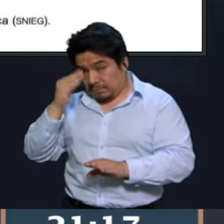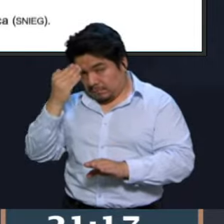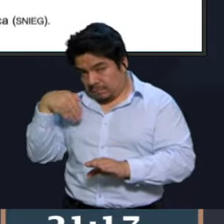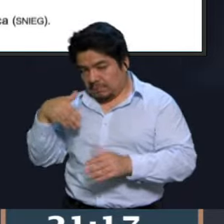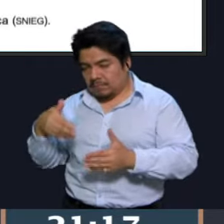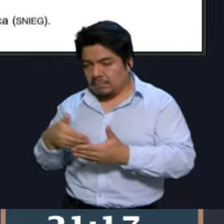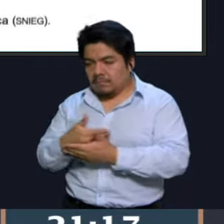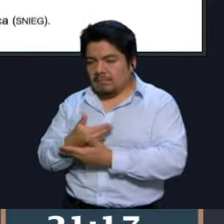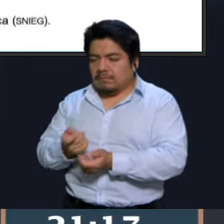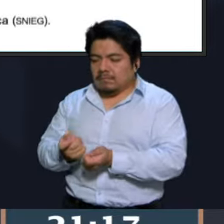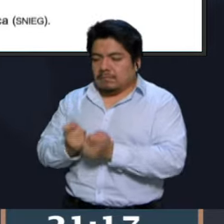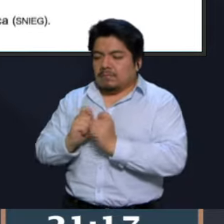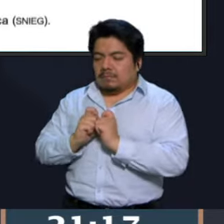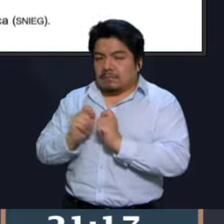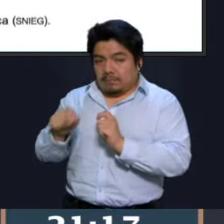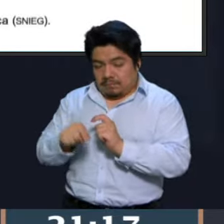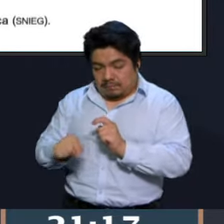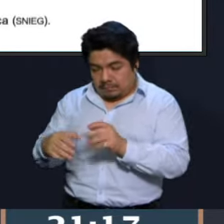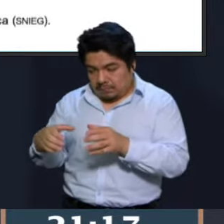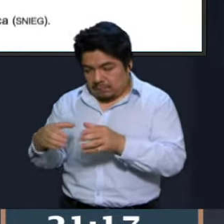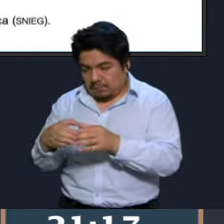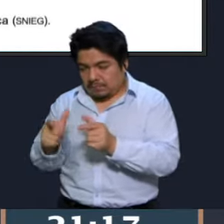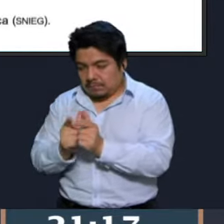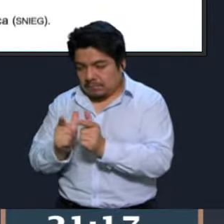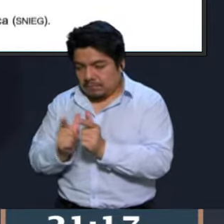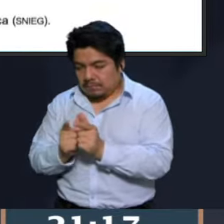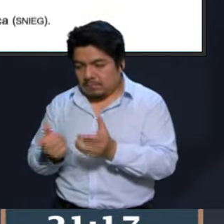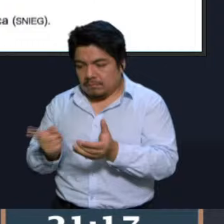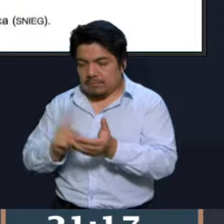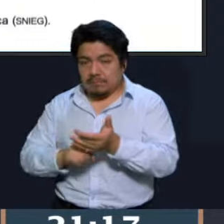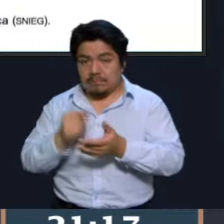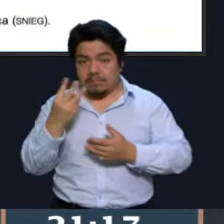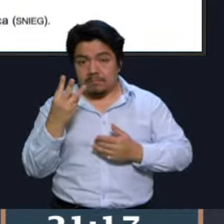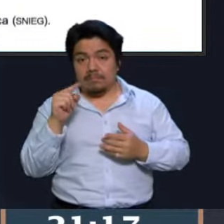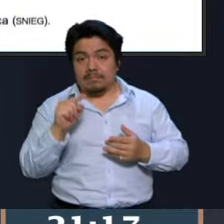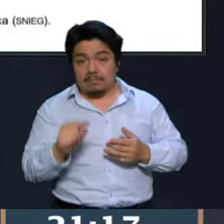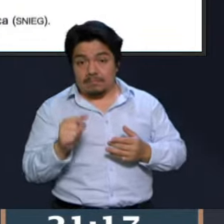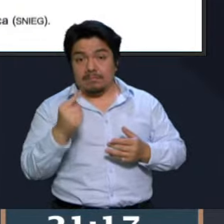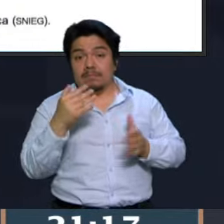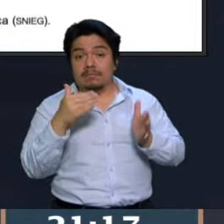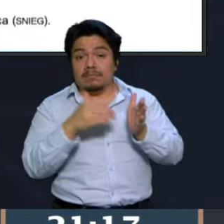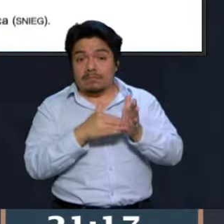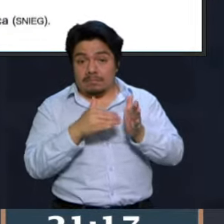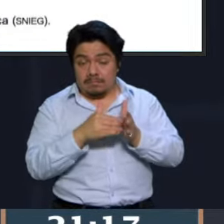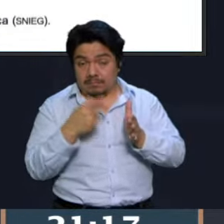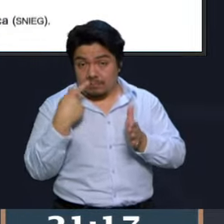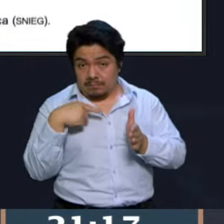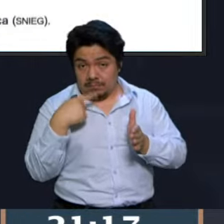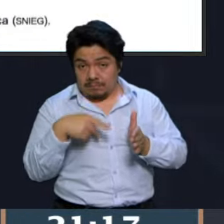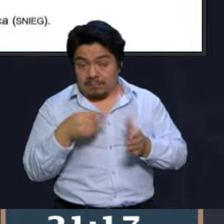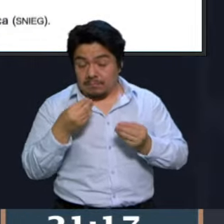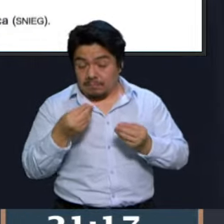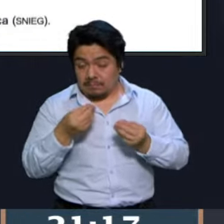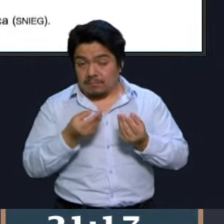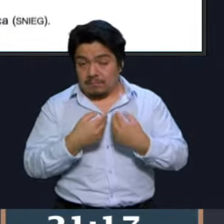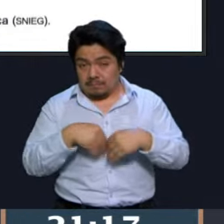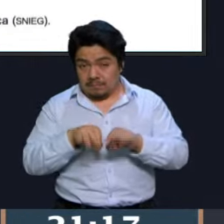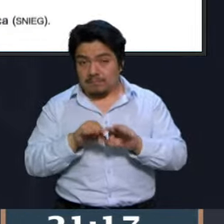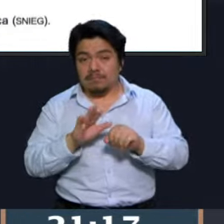mexicana se ubica en este grupo a 3.1 millones de personas. Esto es muy importante porque